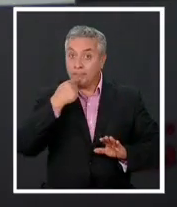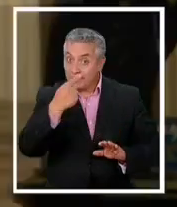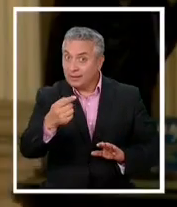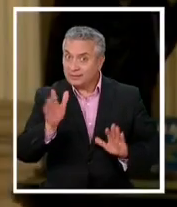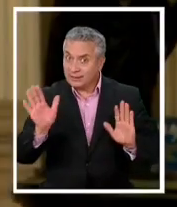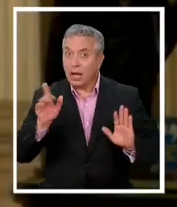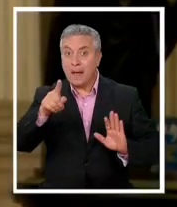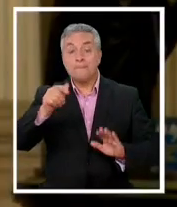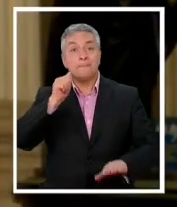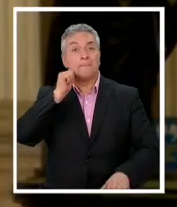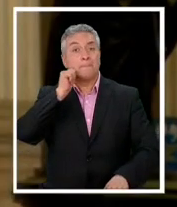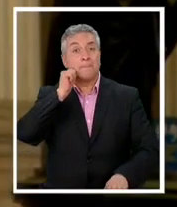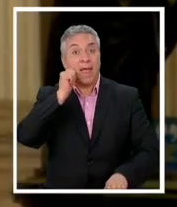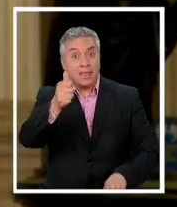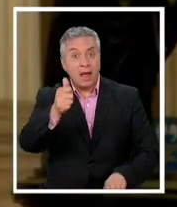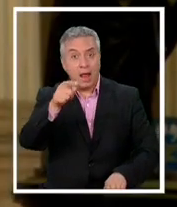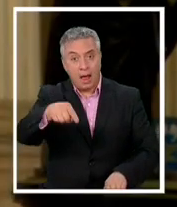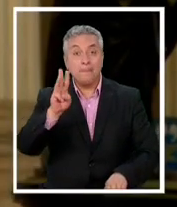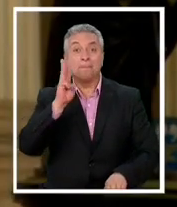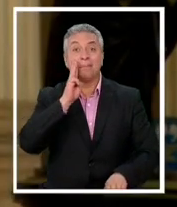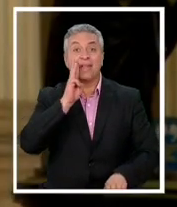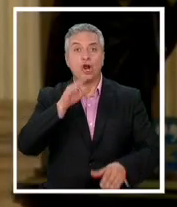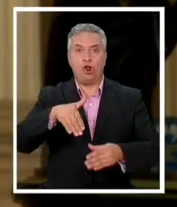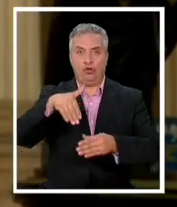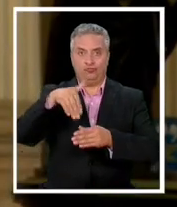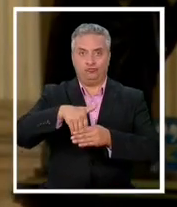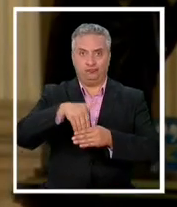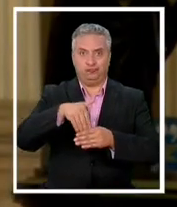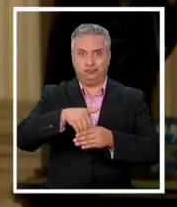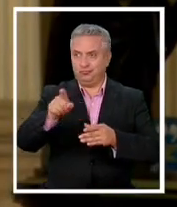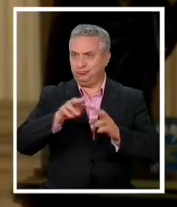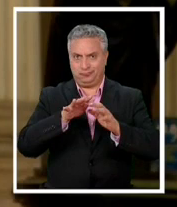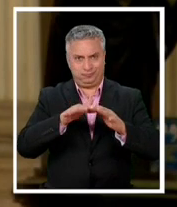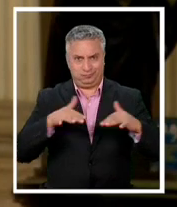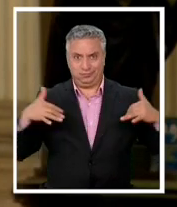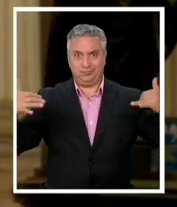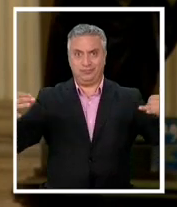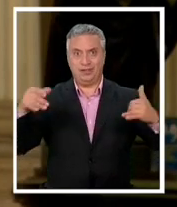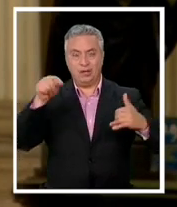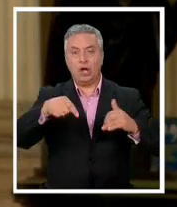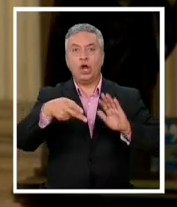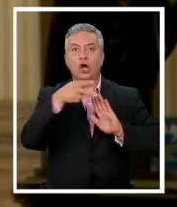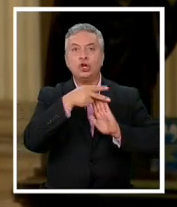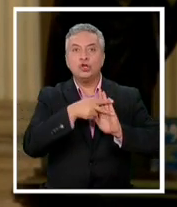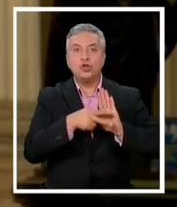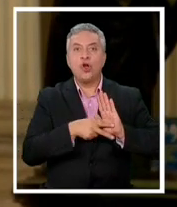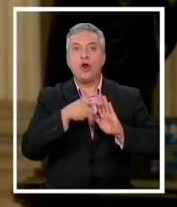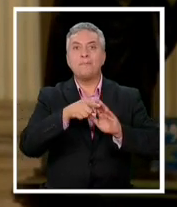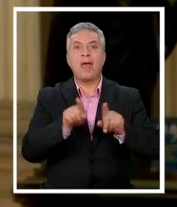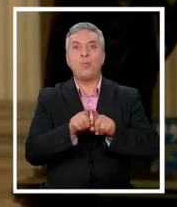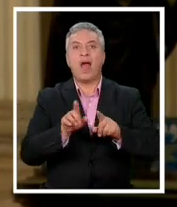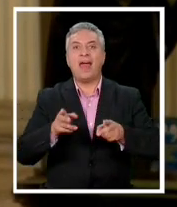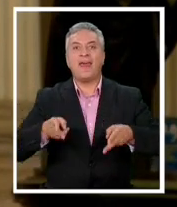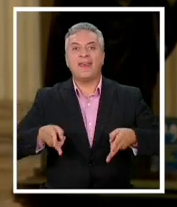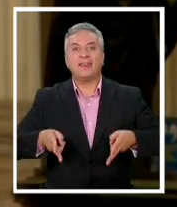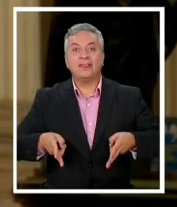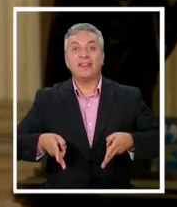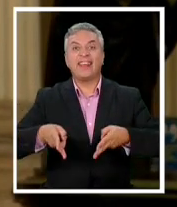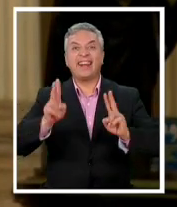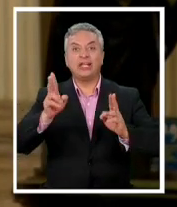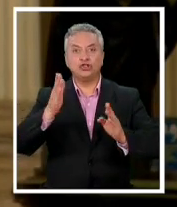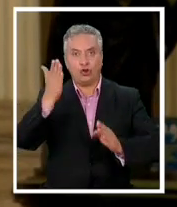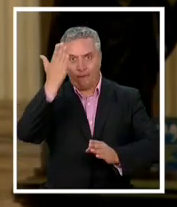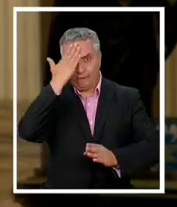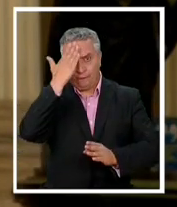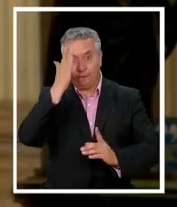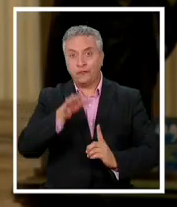que mañana, este día miércoles, se vota en el Pleno de la Convención Constitucional normas sobre derechos fundamentales. Y aquí atención,